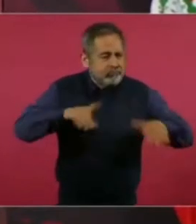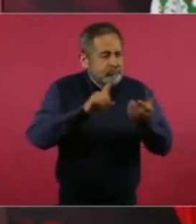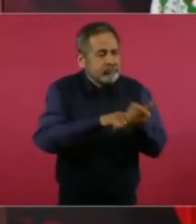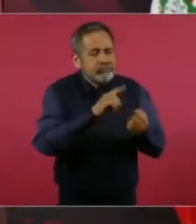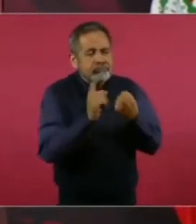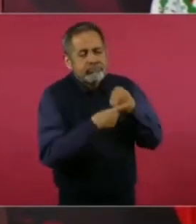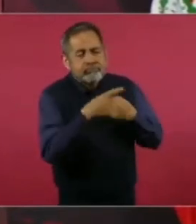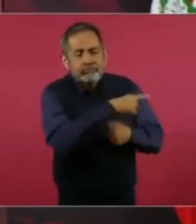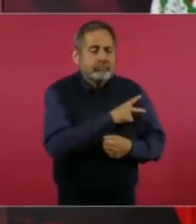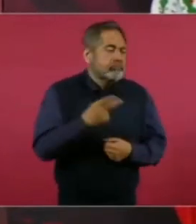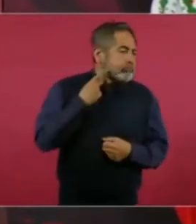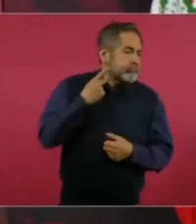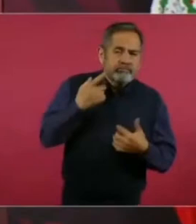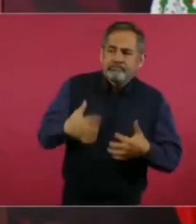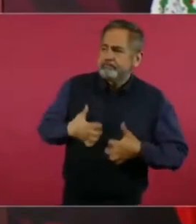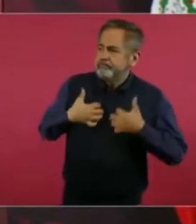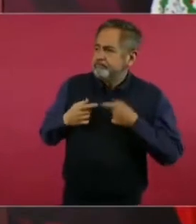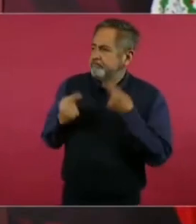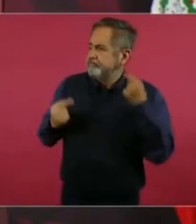político,